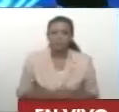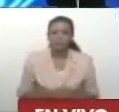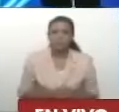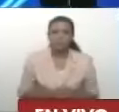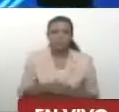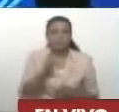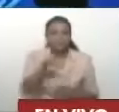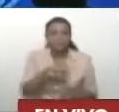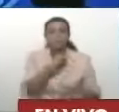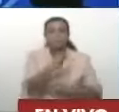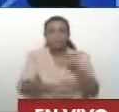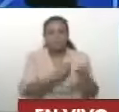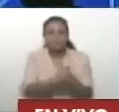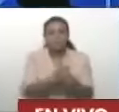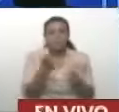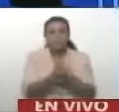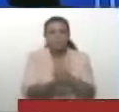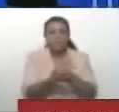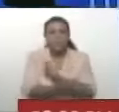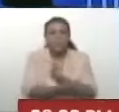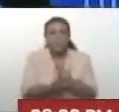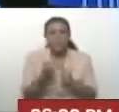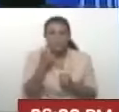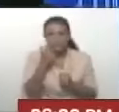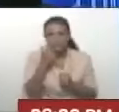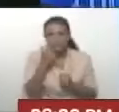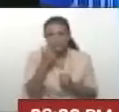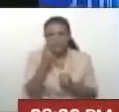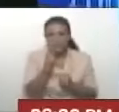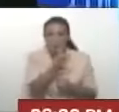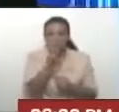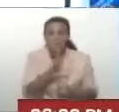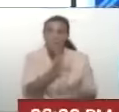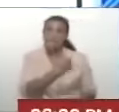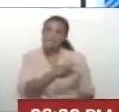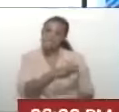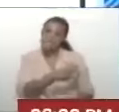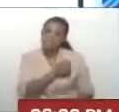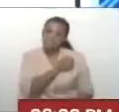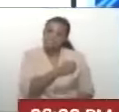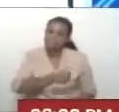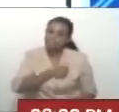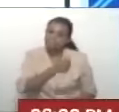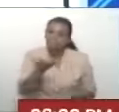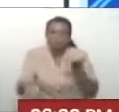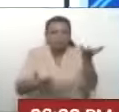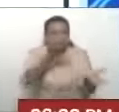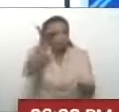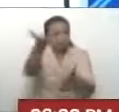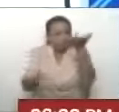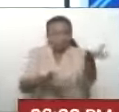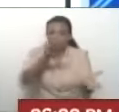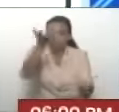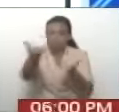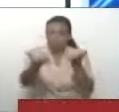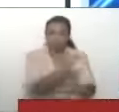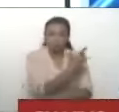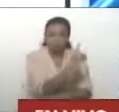nivel internacional sobre lo que está sucediendo en Chile. Lamentable, estos incendios forestales. Ya va,